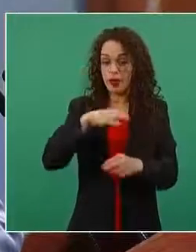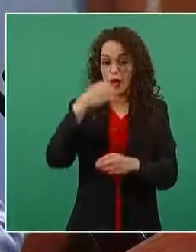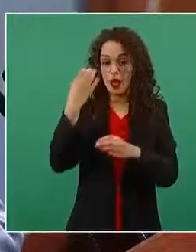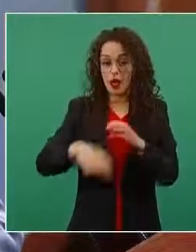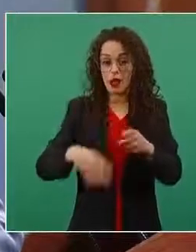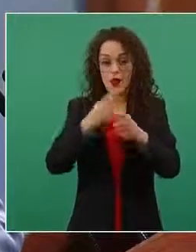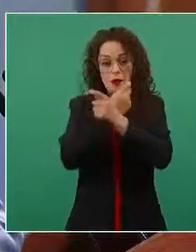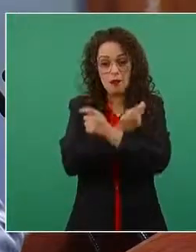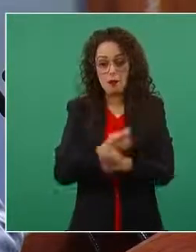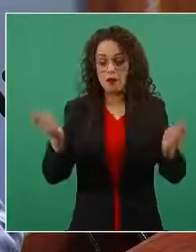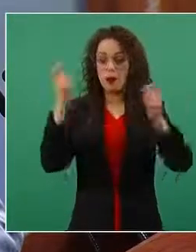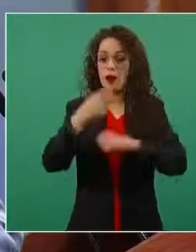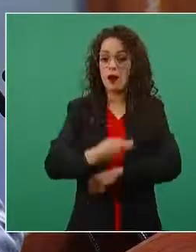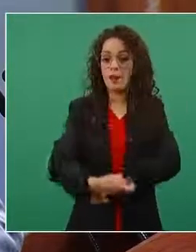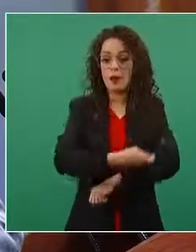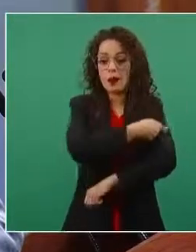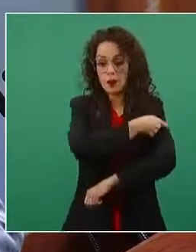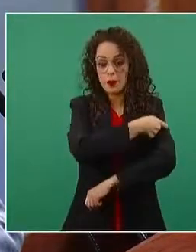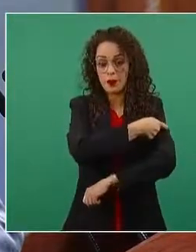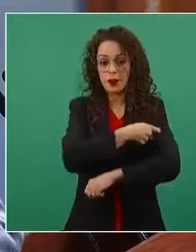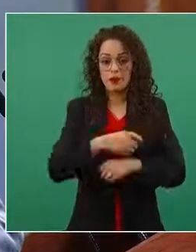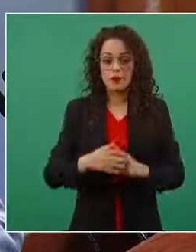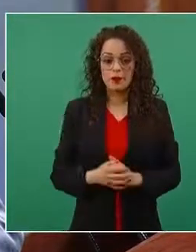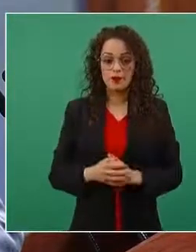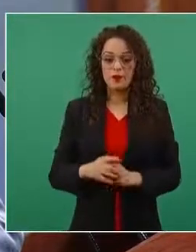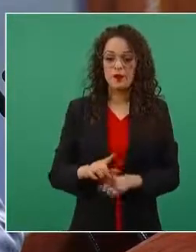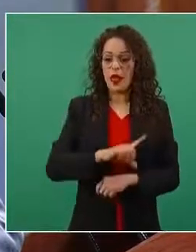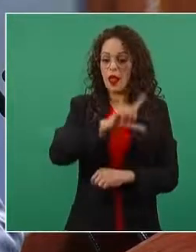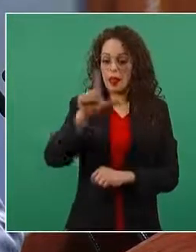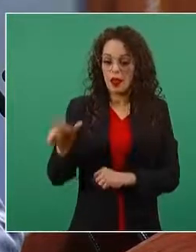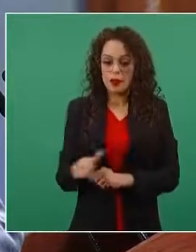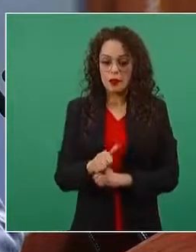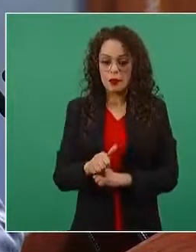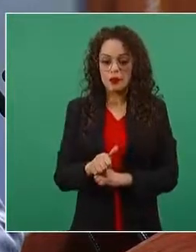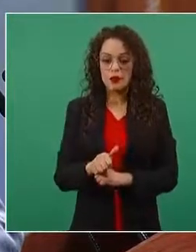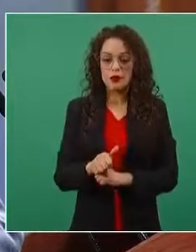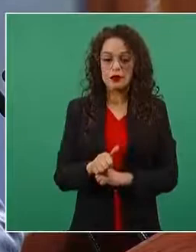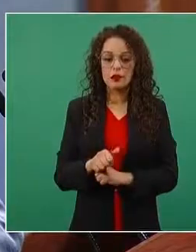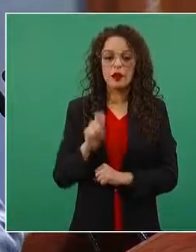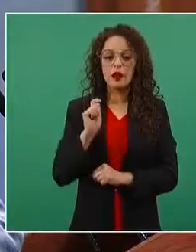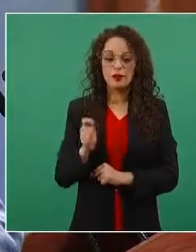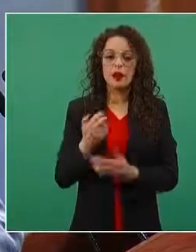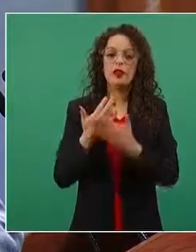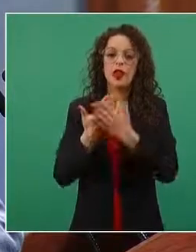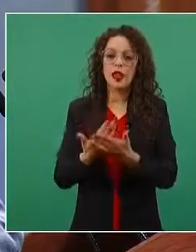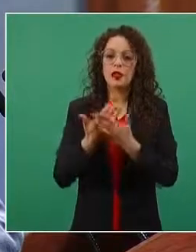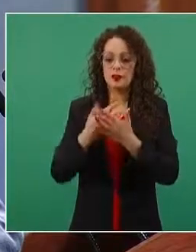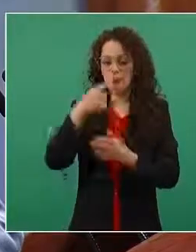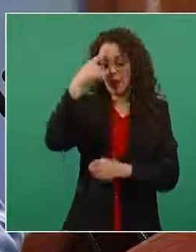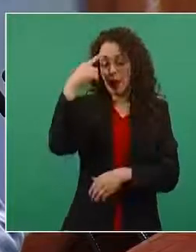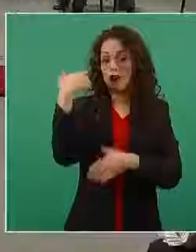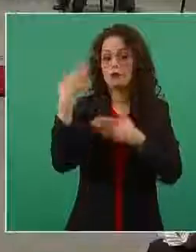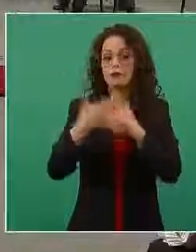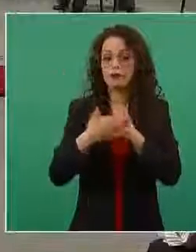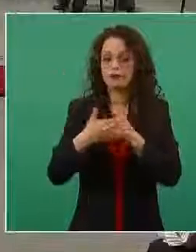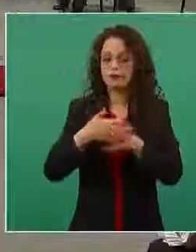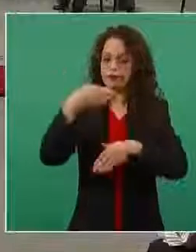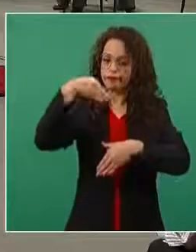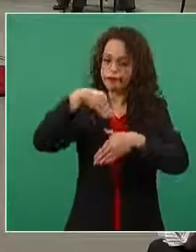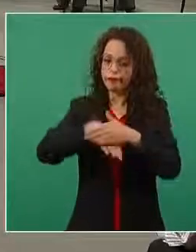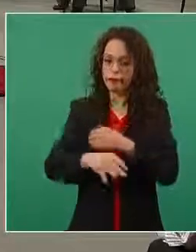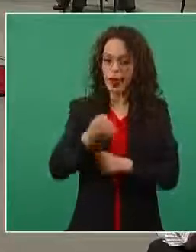la vacunación y posteriormente ya prepararnos para el regreso a las clases